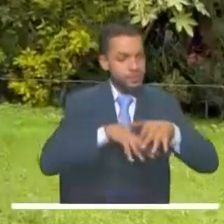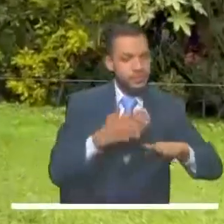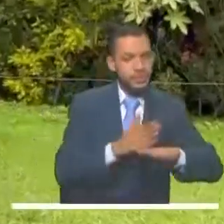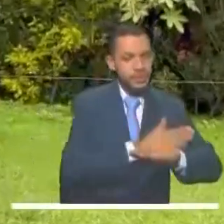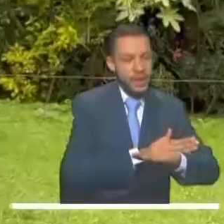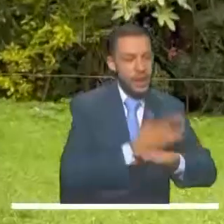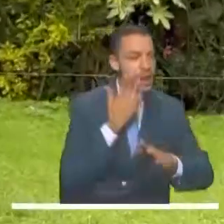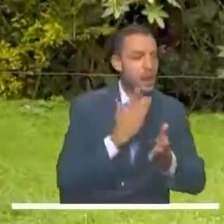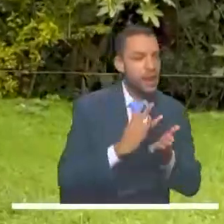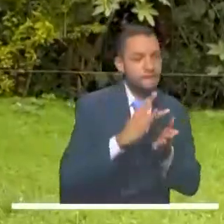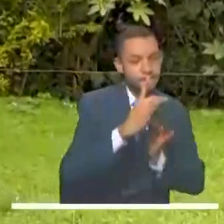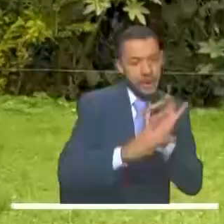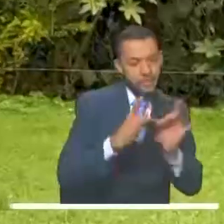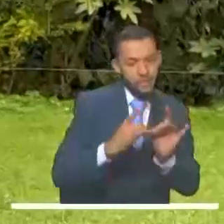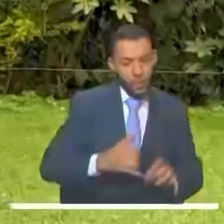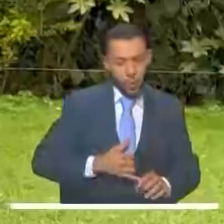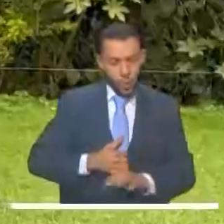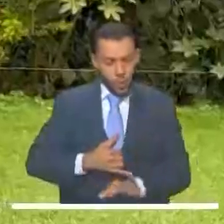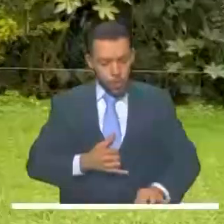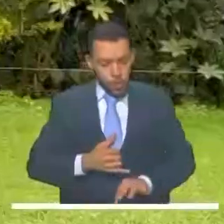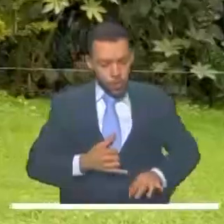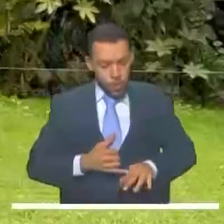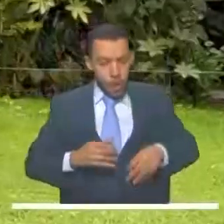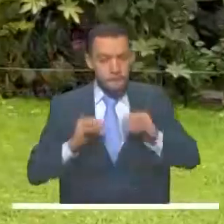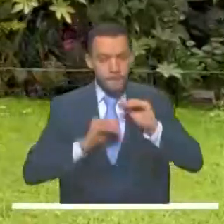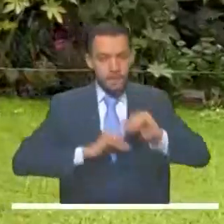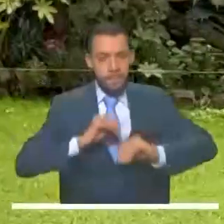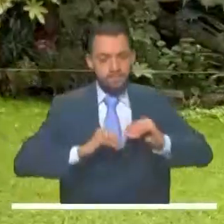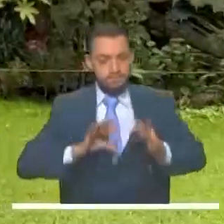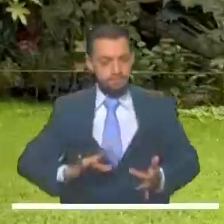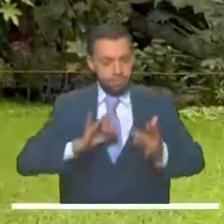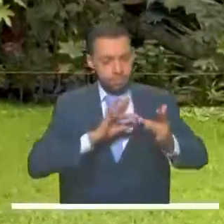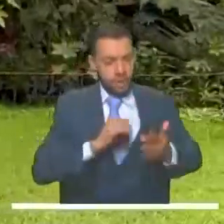limpieza de colon o el de cambio metabólico